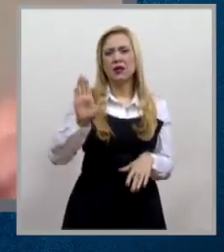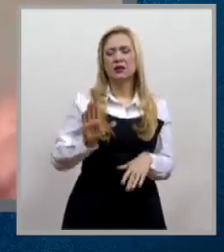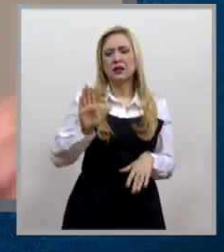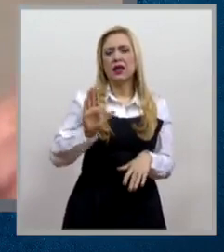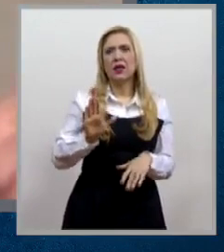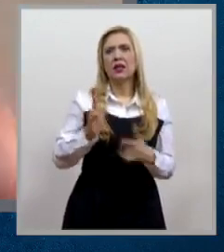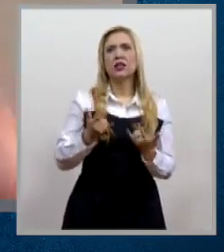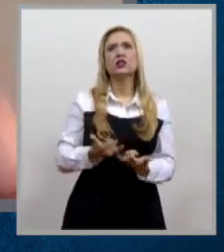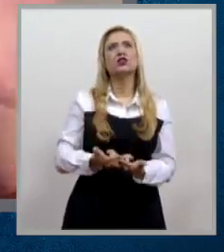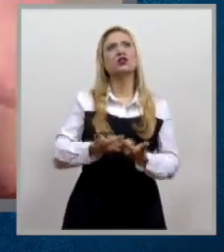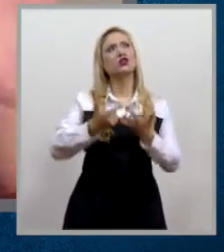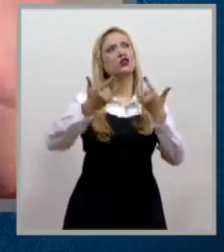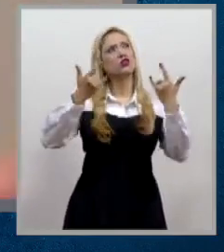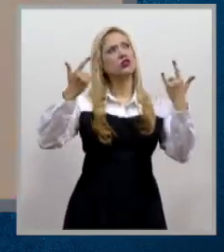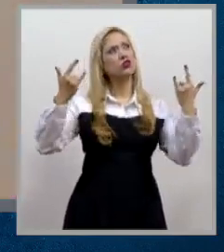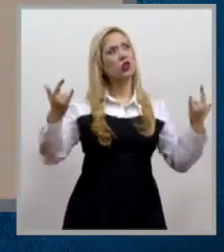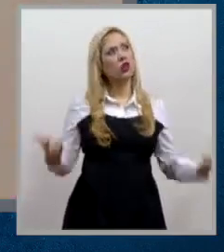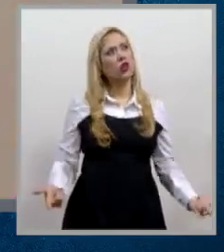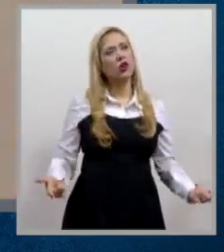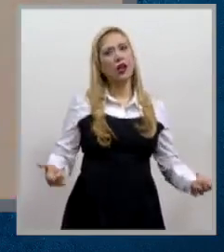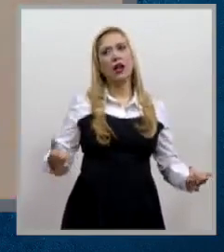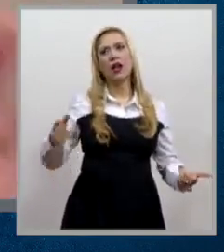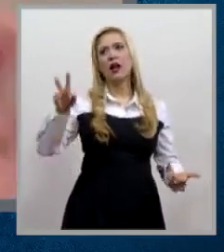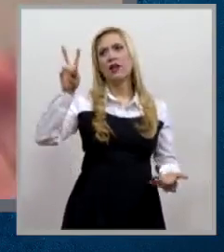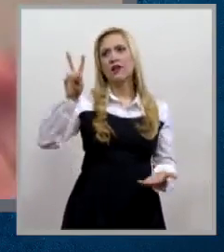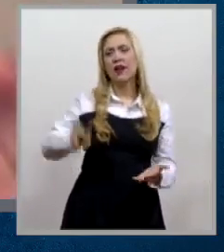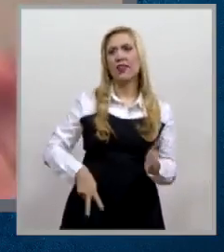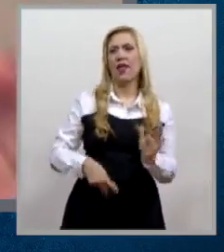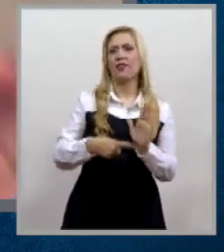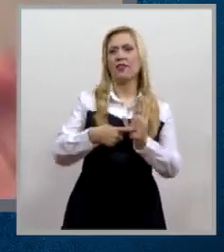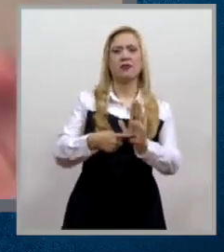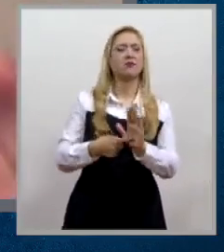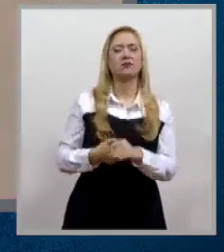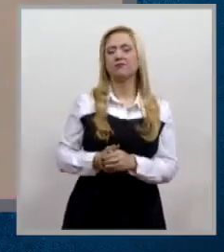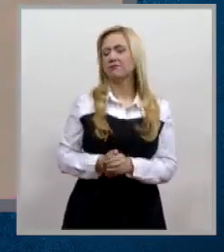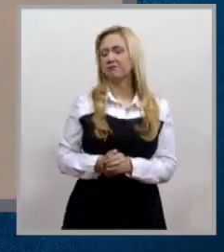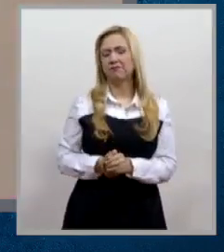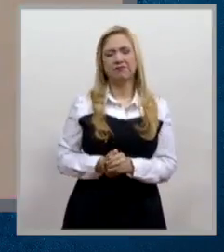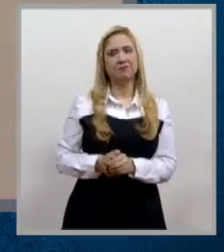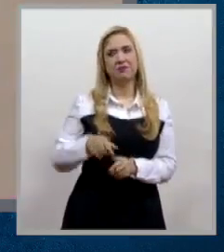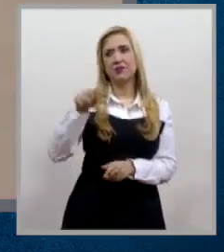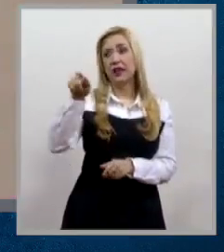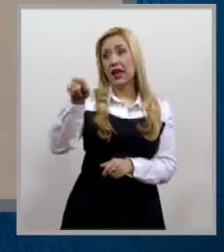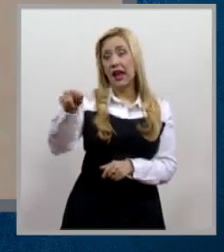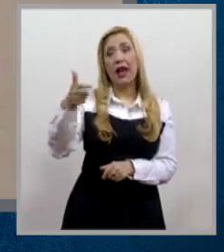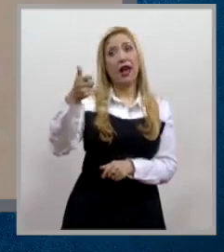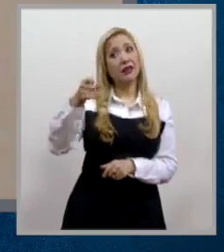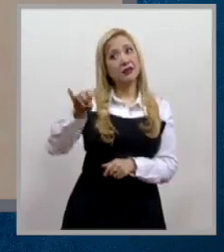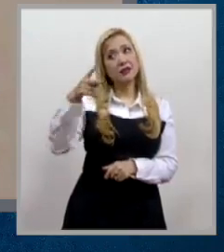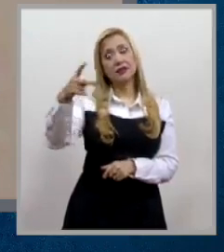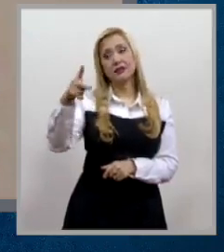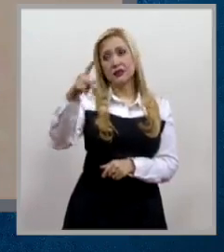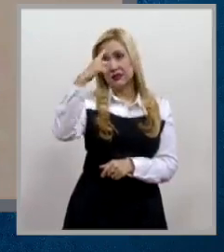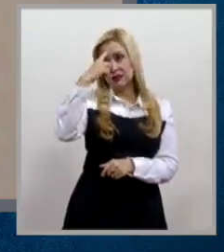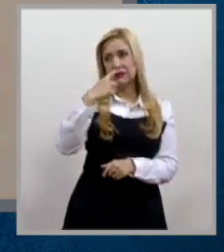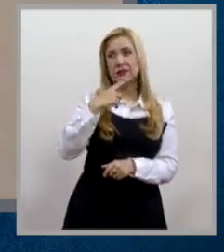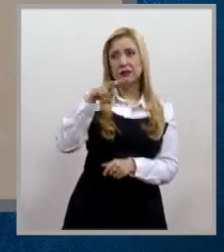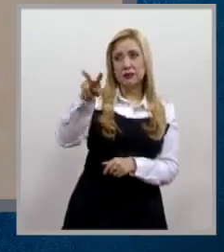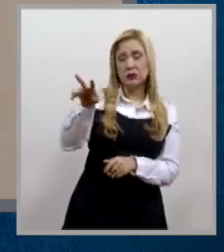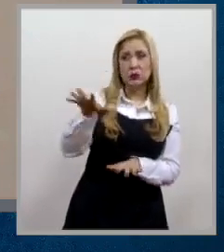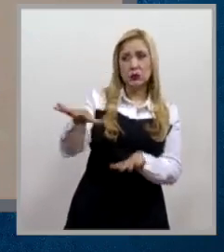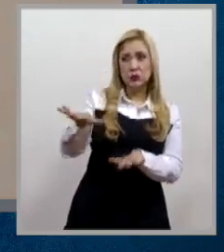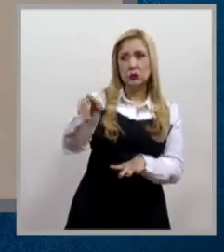verdad histórica del feminicidio, ¿no? Así funciona, ¿no? Ese es el patrón, ese es el perfil y tener una respuesta clara